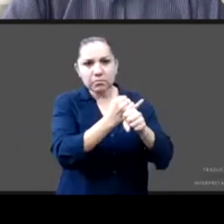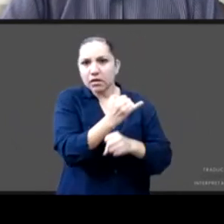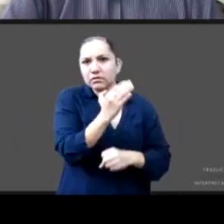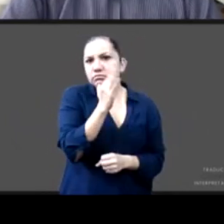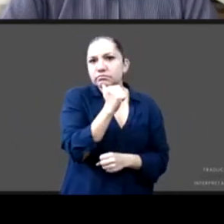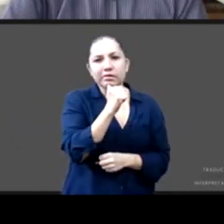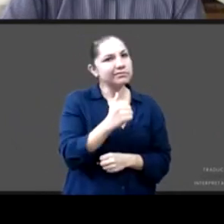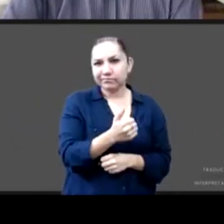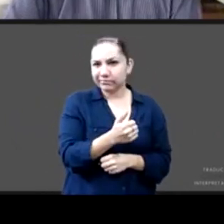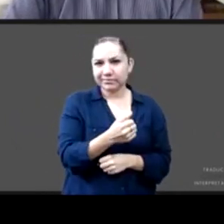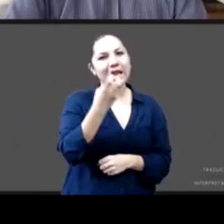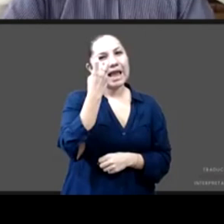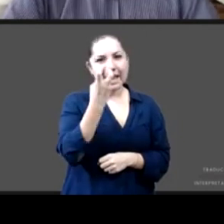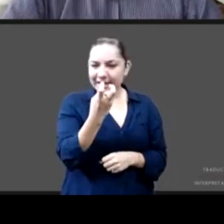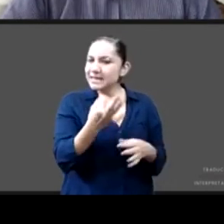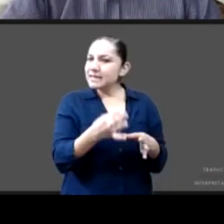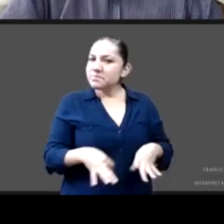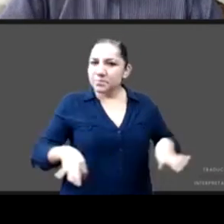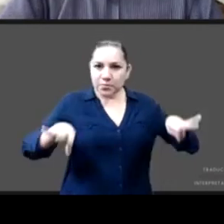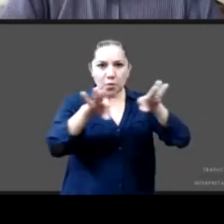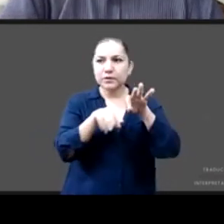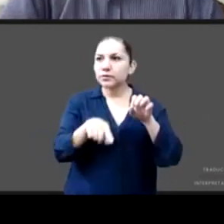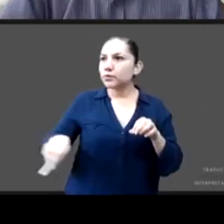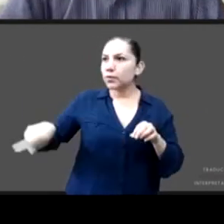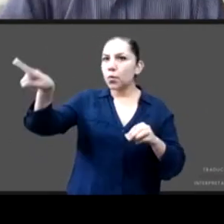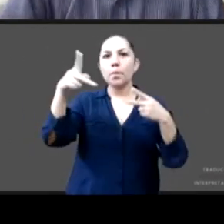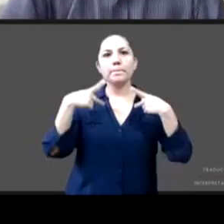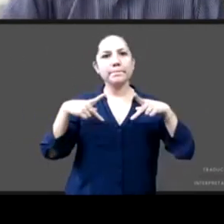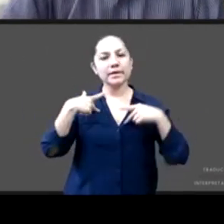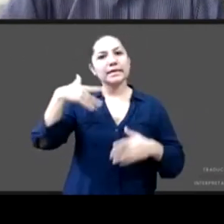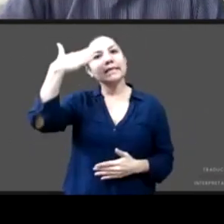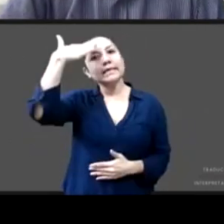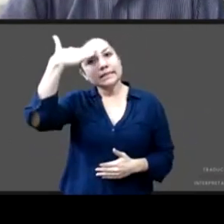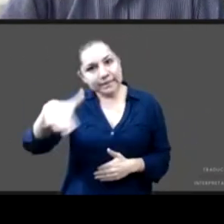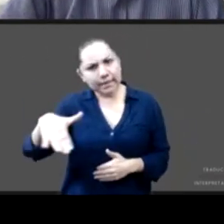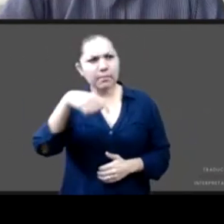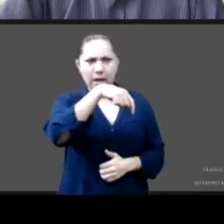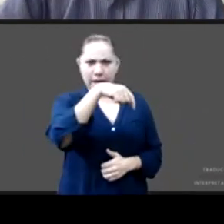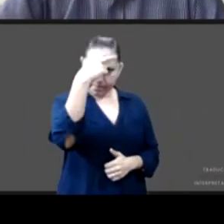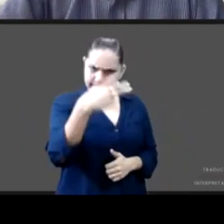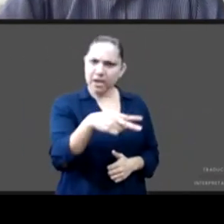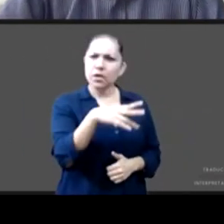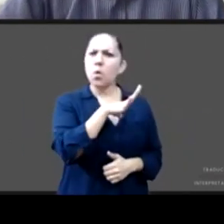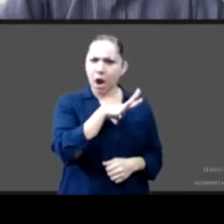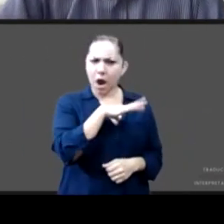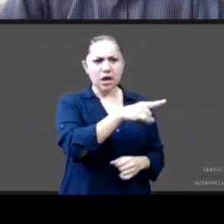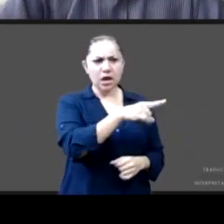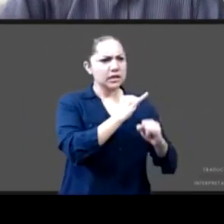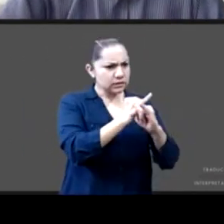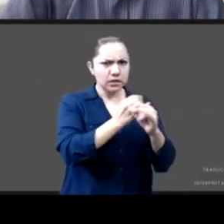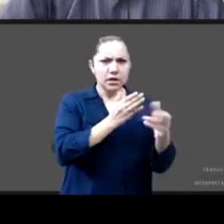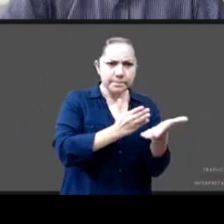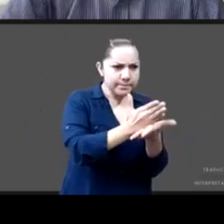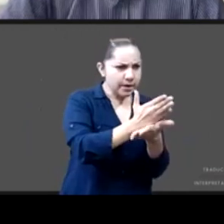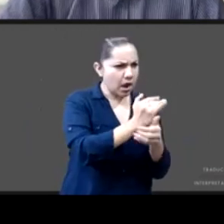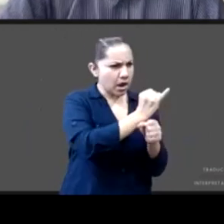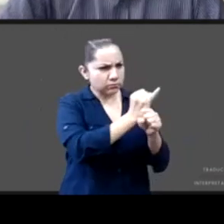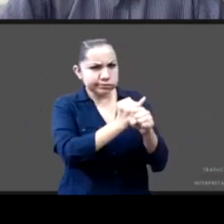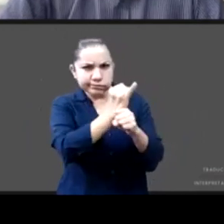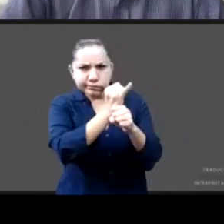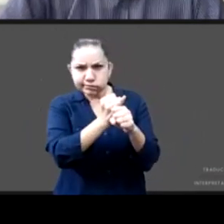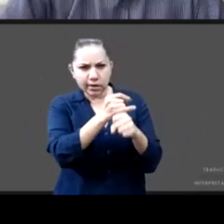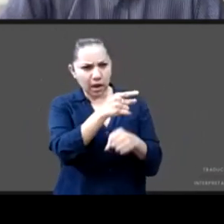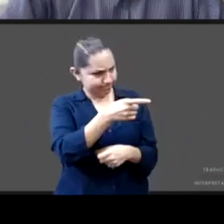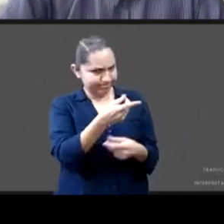divulgación, que sepa que México tiene la capacidad para hacer esa investigación, que se actúe de manera inmediata y que se